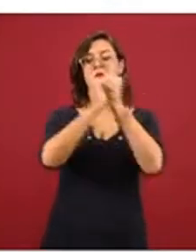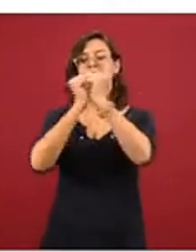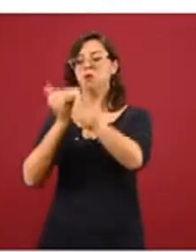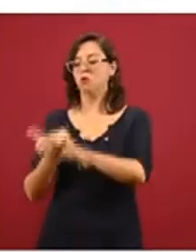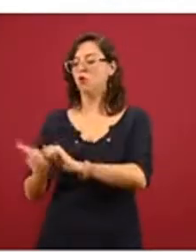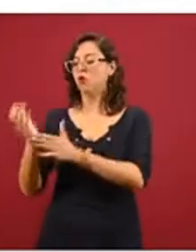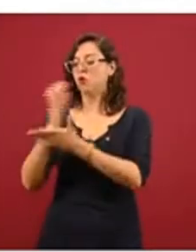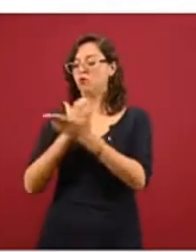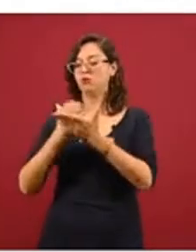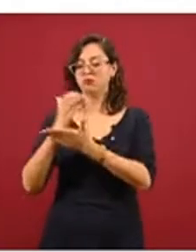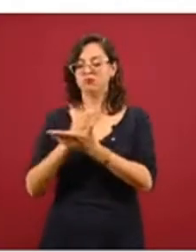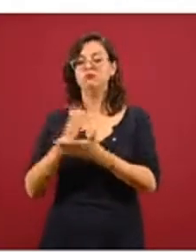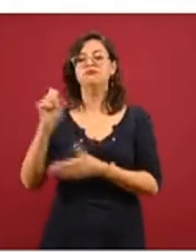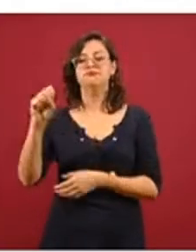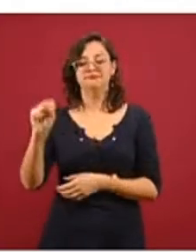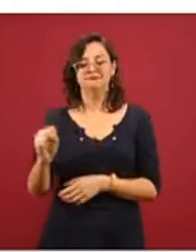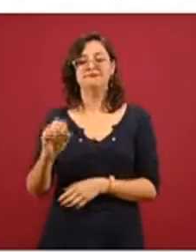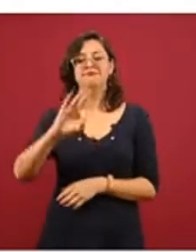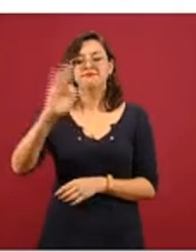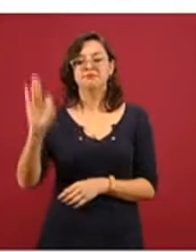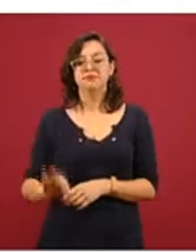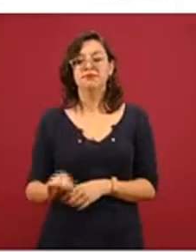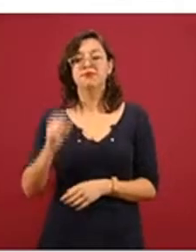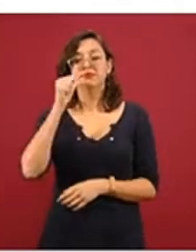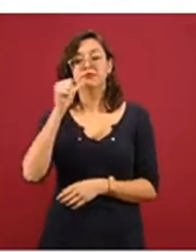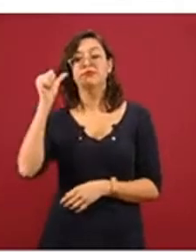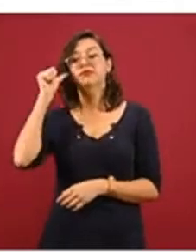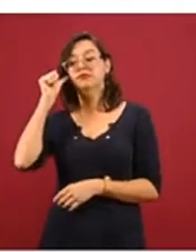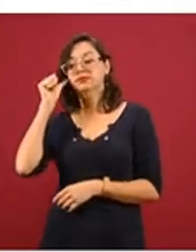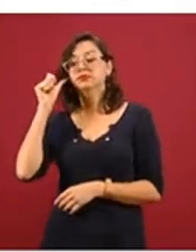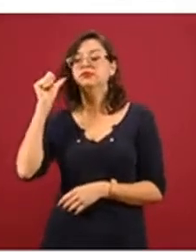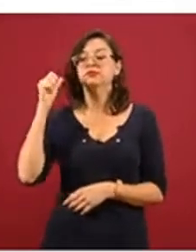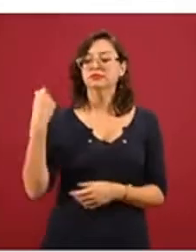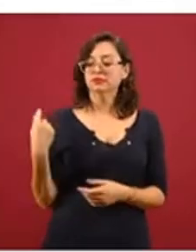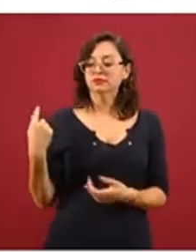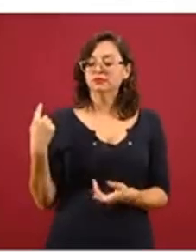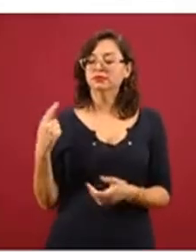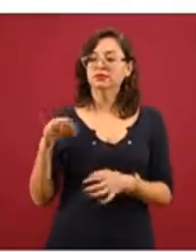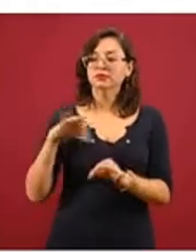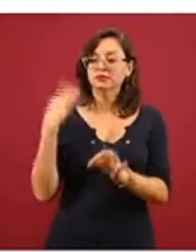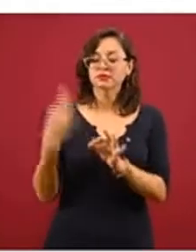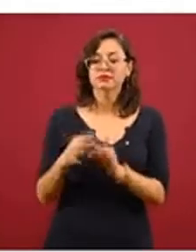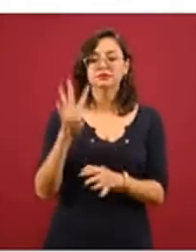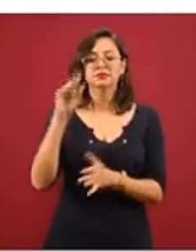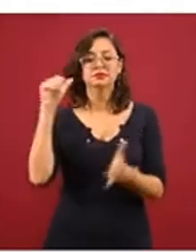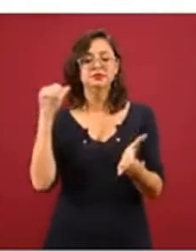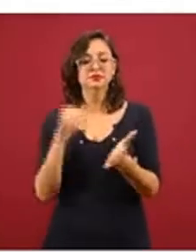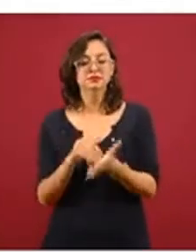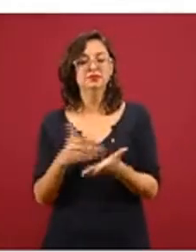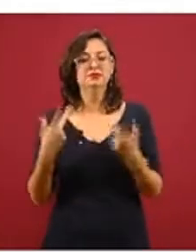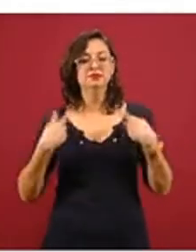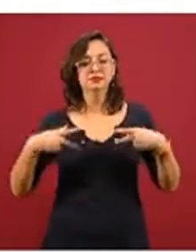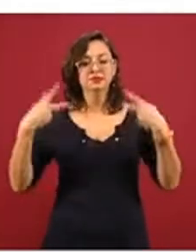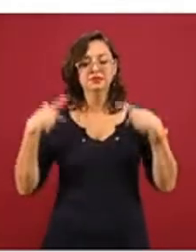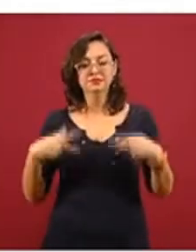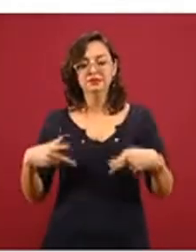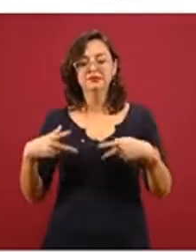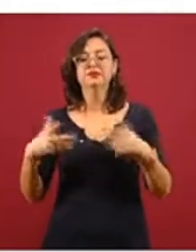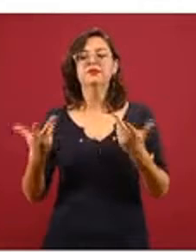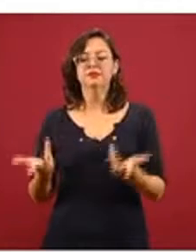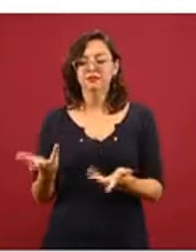un poco más de 4.200 personas que se han recuperado de la enfermedad, haciendo un